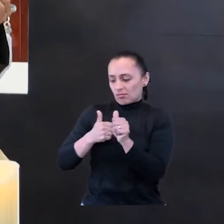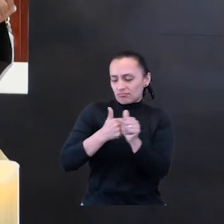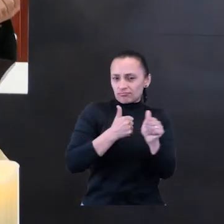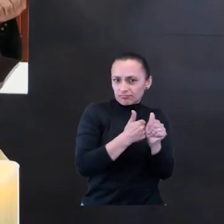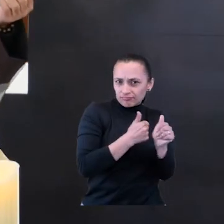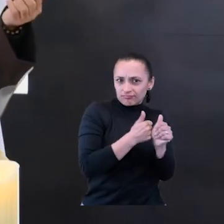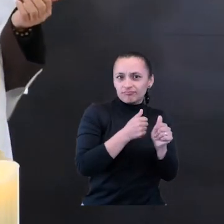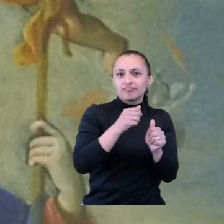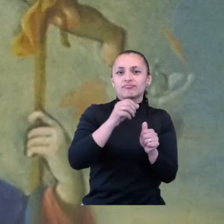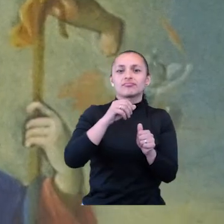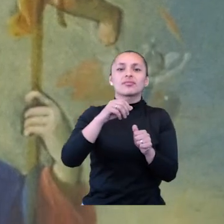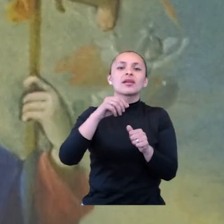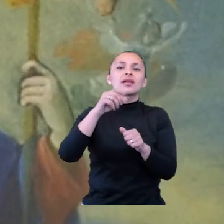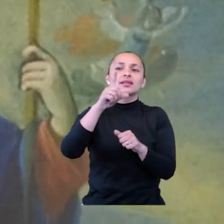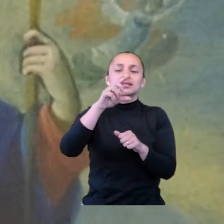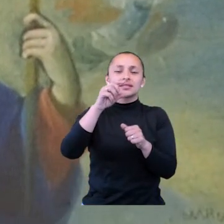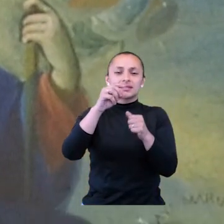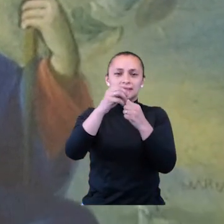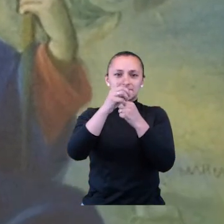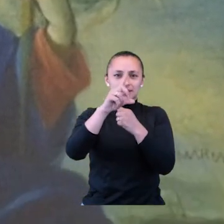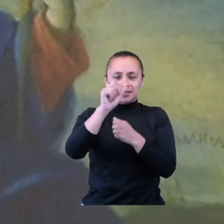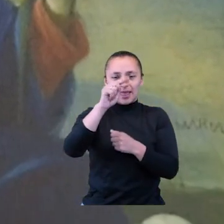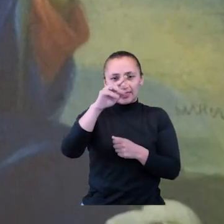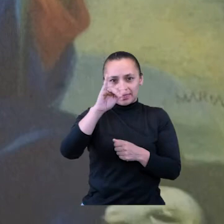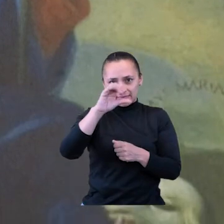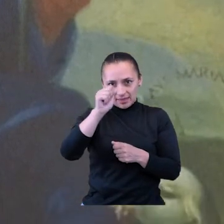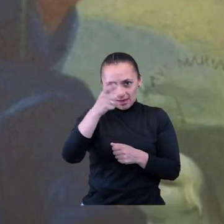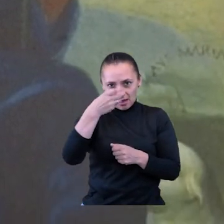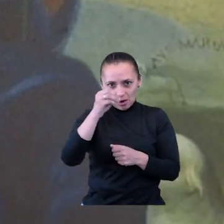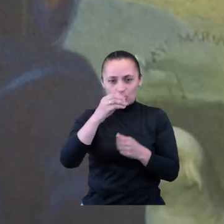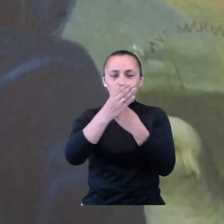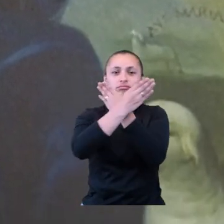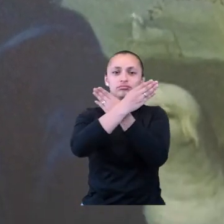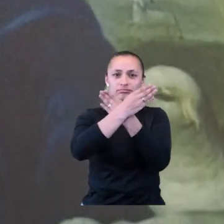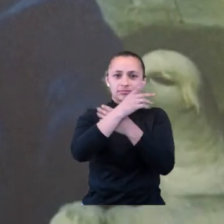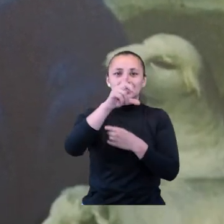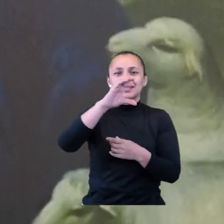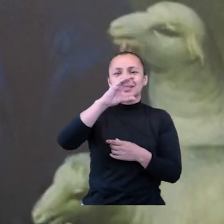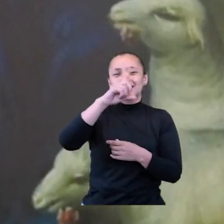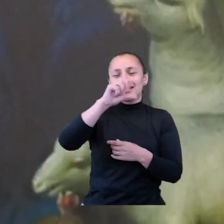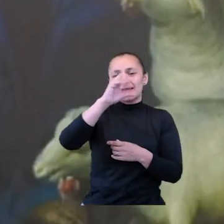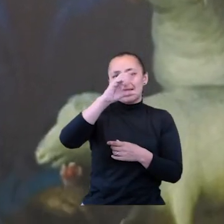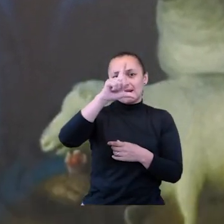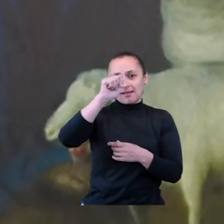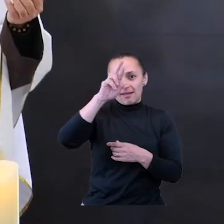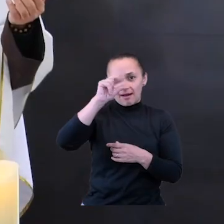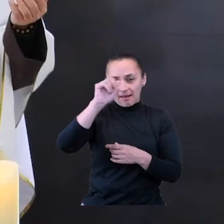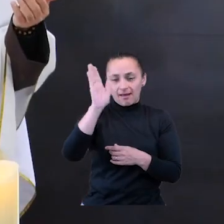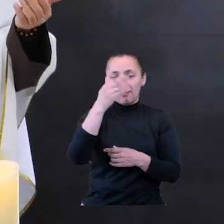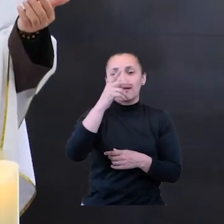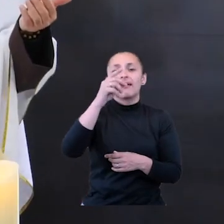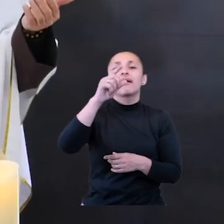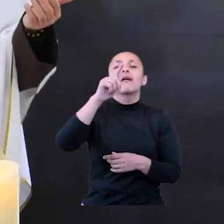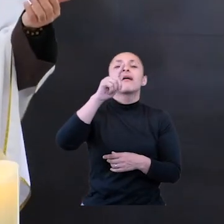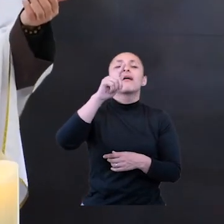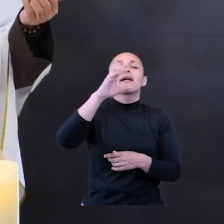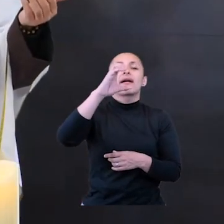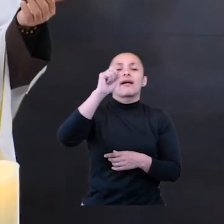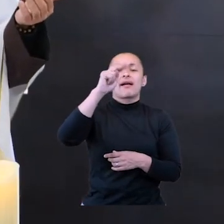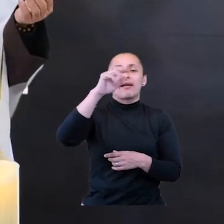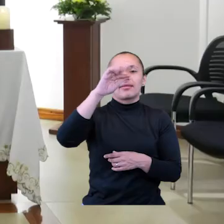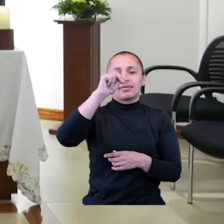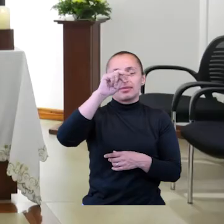los santos san francisco de asís santa clara de asís san félix de cantalicio